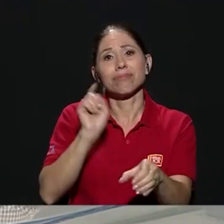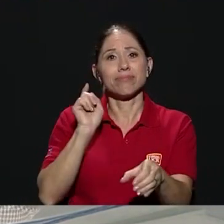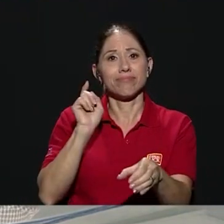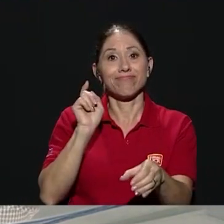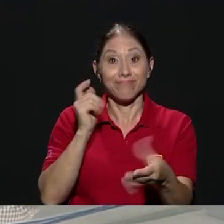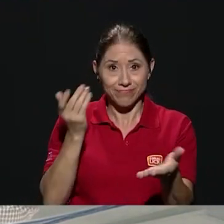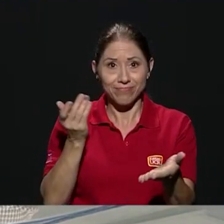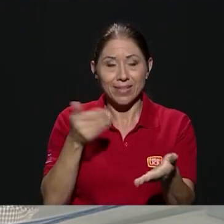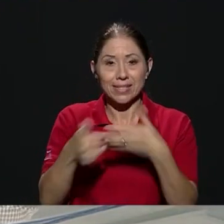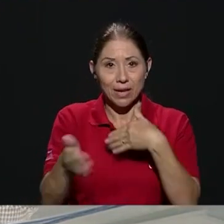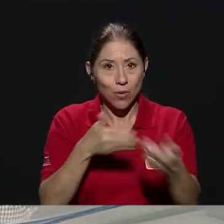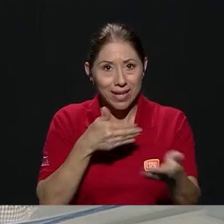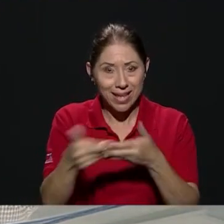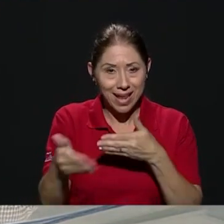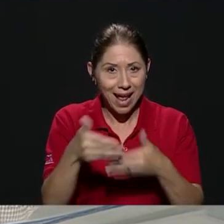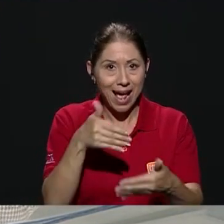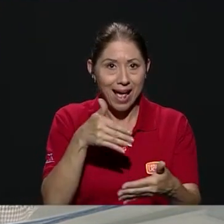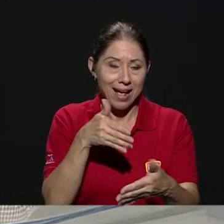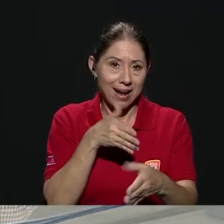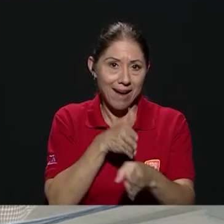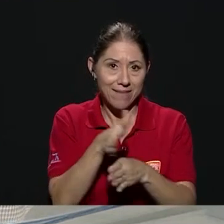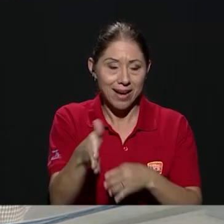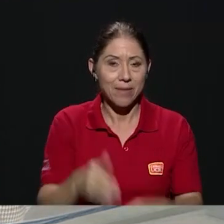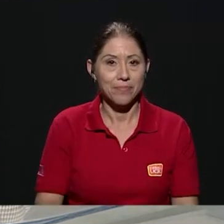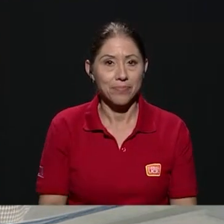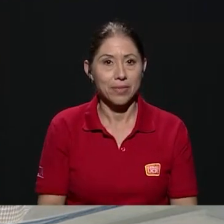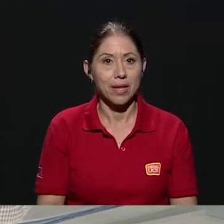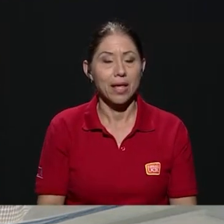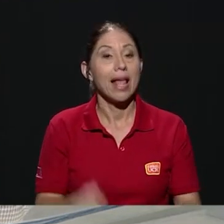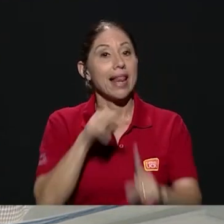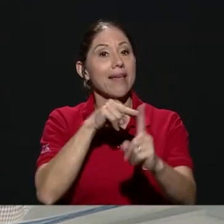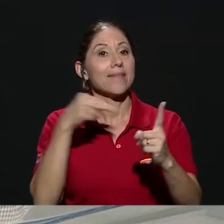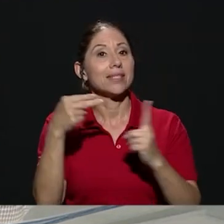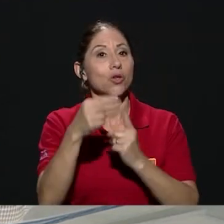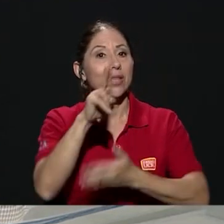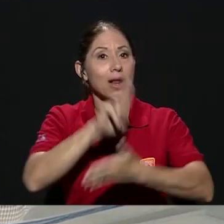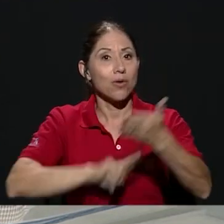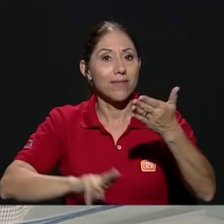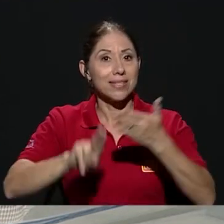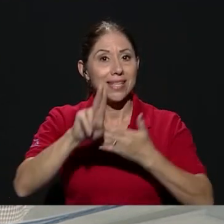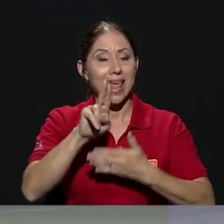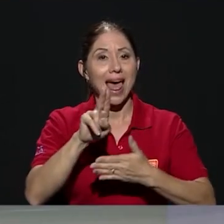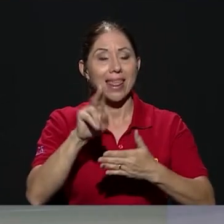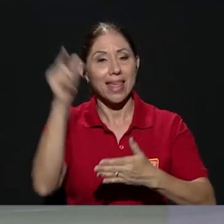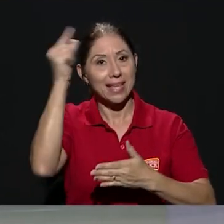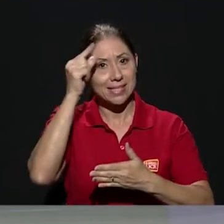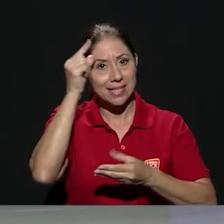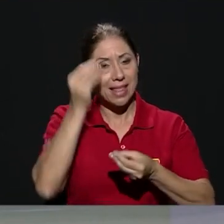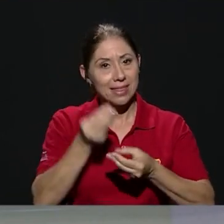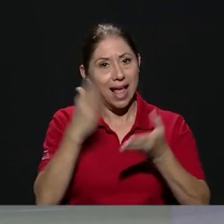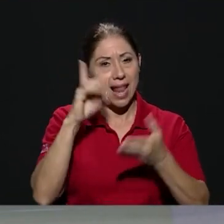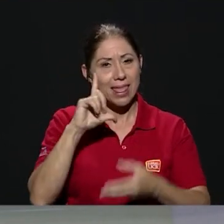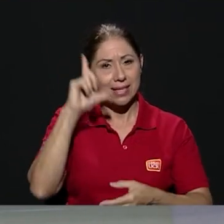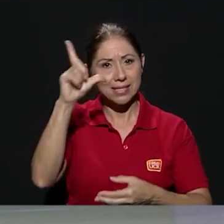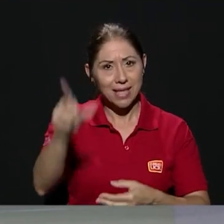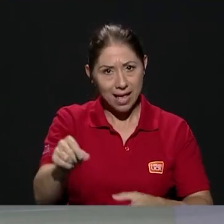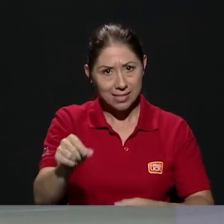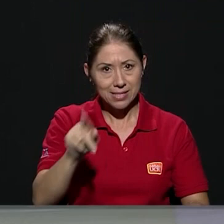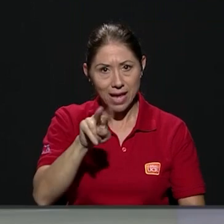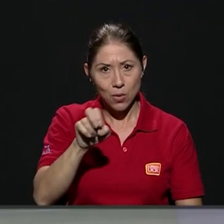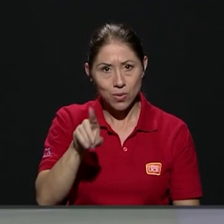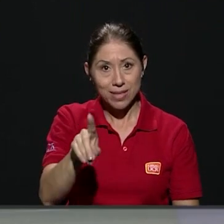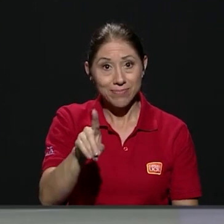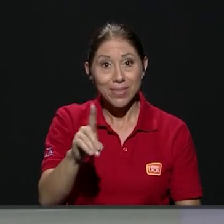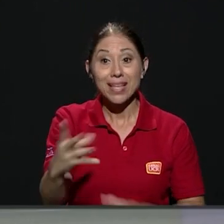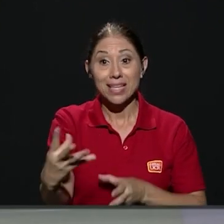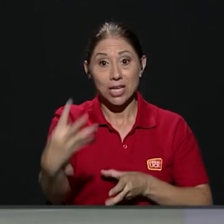en cualquiera de nuestras carreras. Sí. Desde el marco de la visión de la Universidad Estatal a Distancia, siendo inclusiva, para nosotros